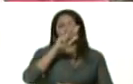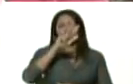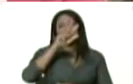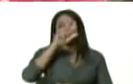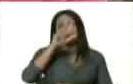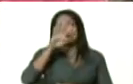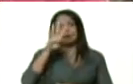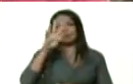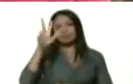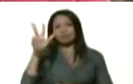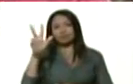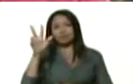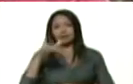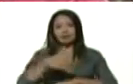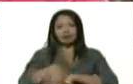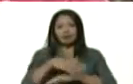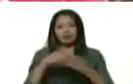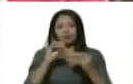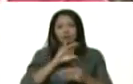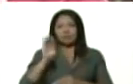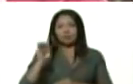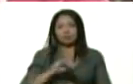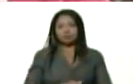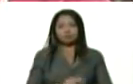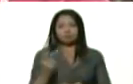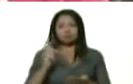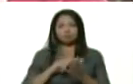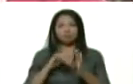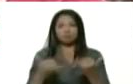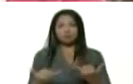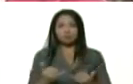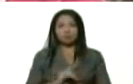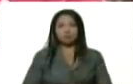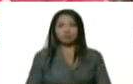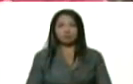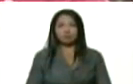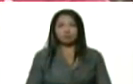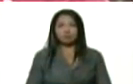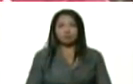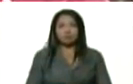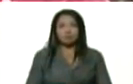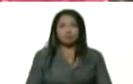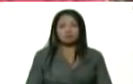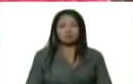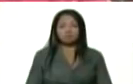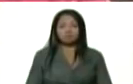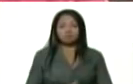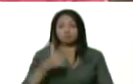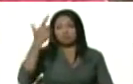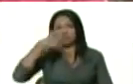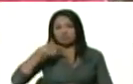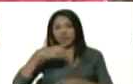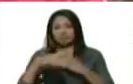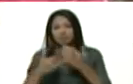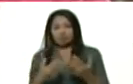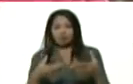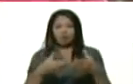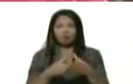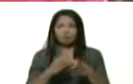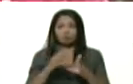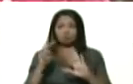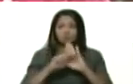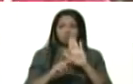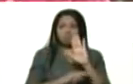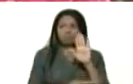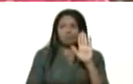282.343 calles en todo el país. Tenemos presencia en este momento física, nosotros el partido cumpliendo las